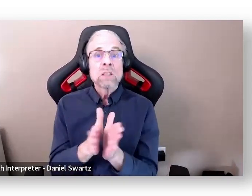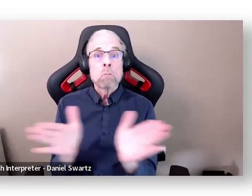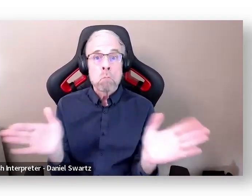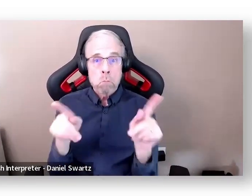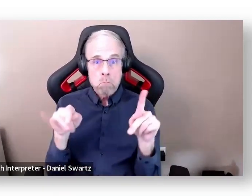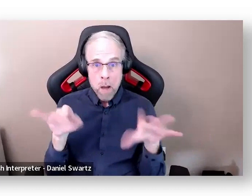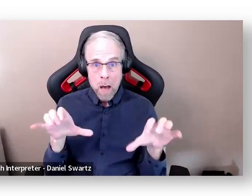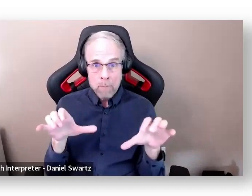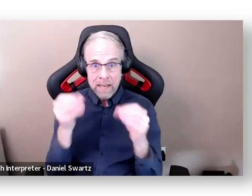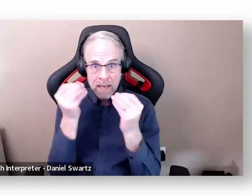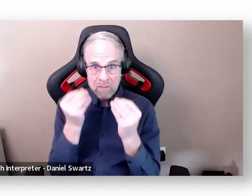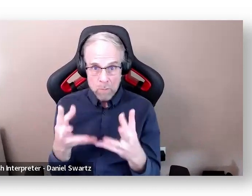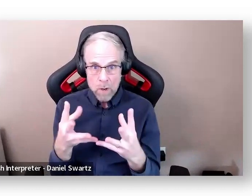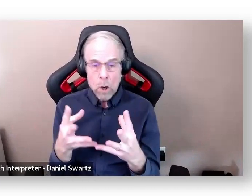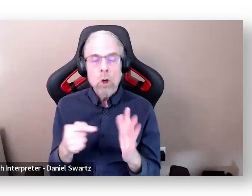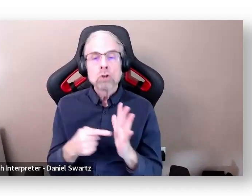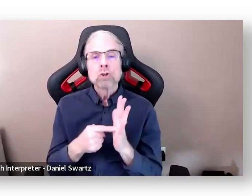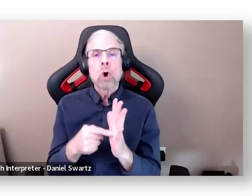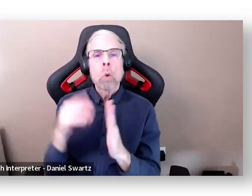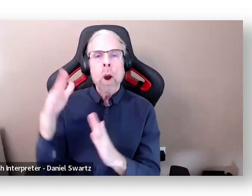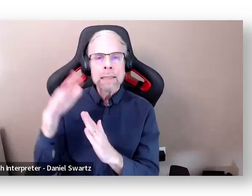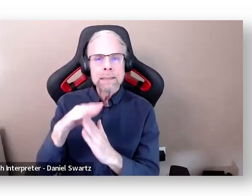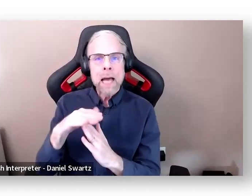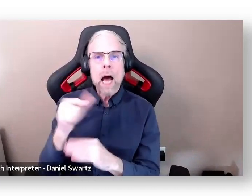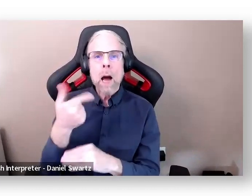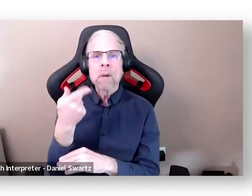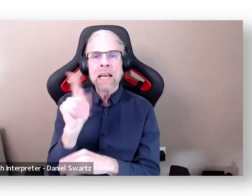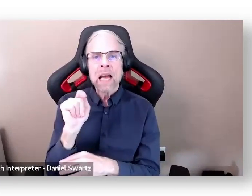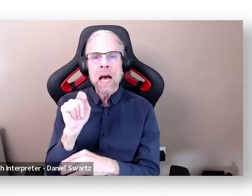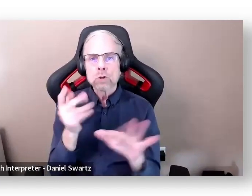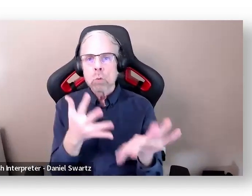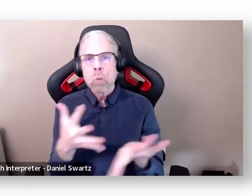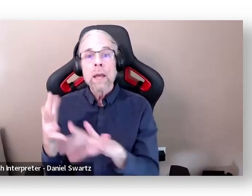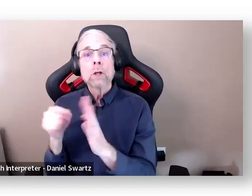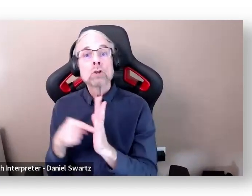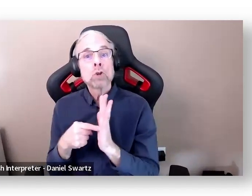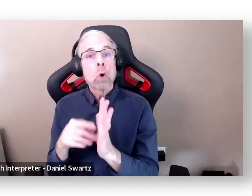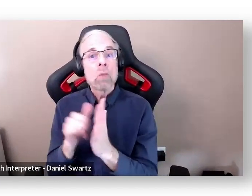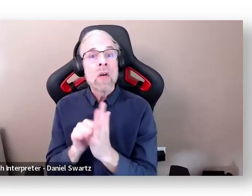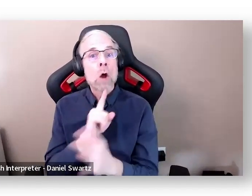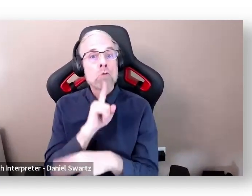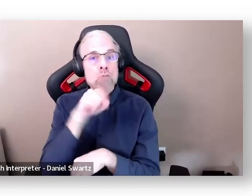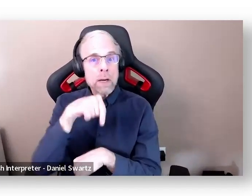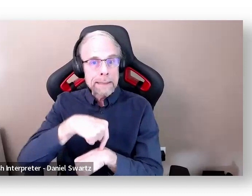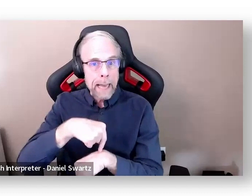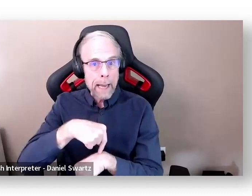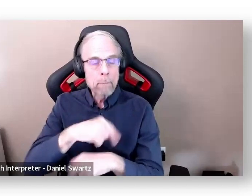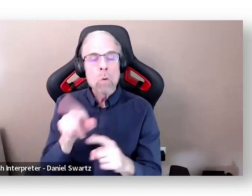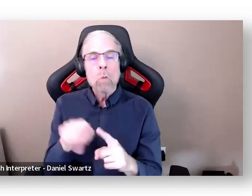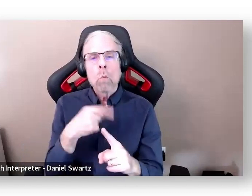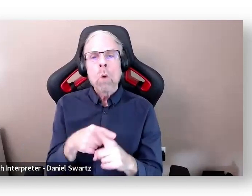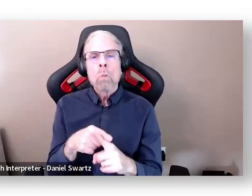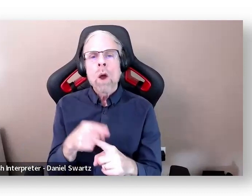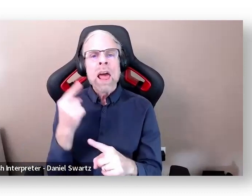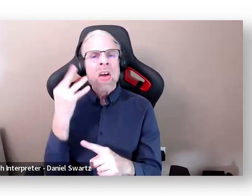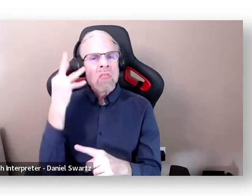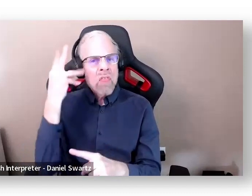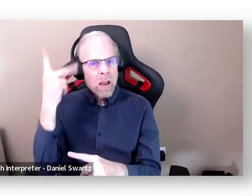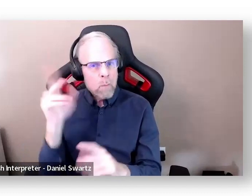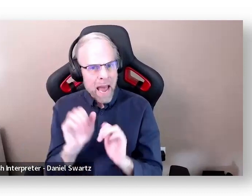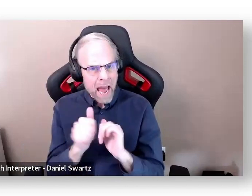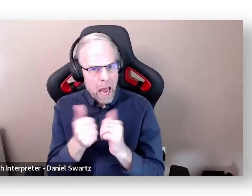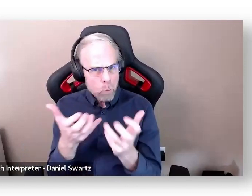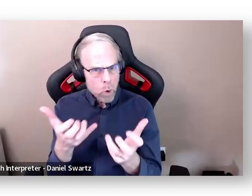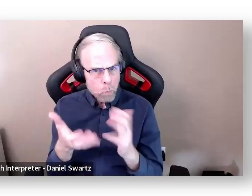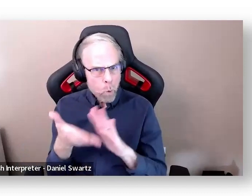99%, esto es algo que ustedes pueden ver. Entonces, nosotros aquí podemos ver la ráfaga más